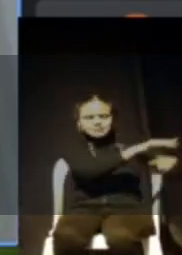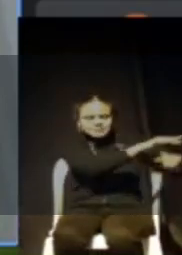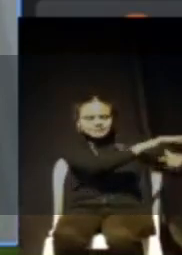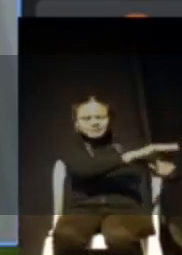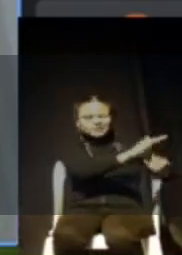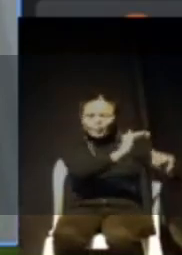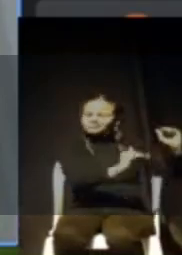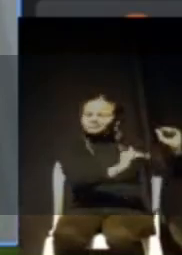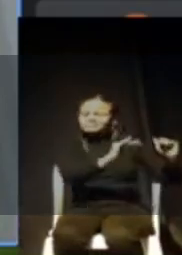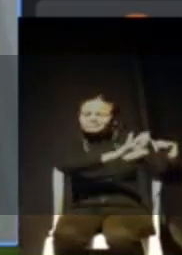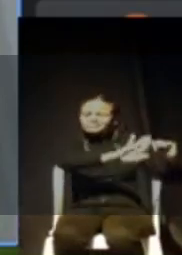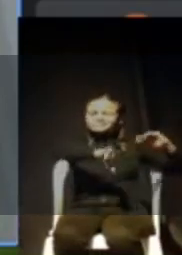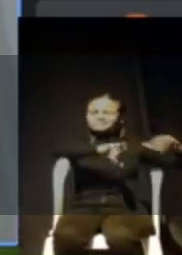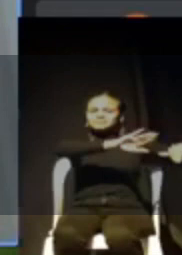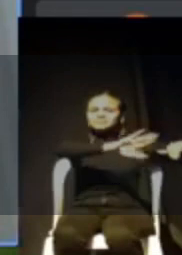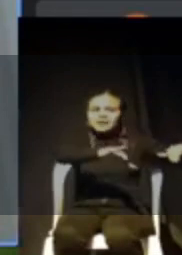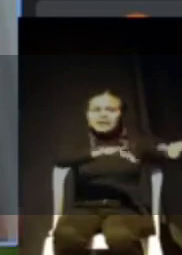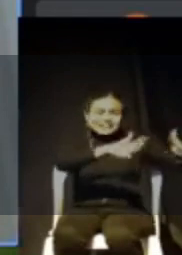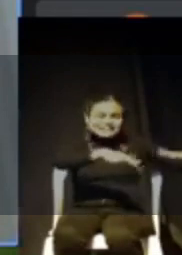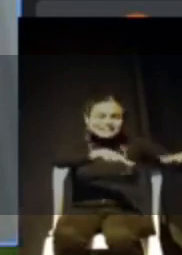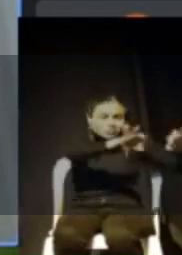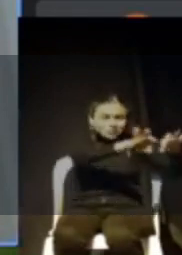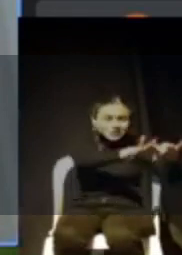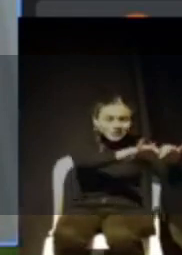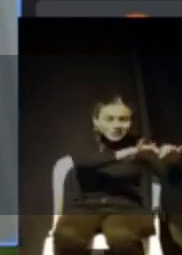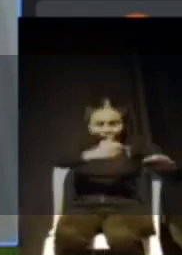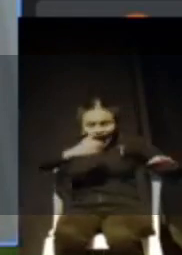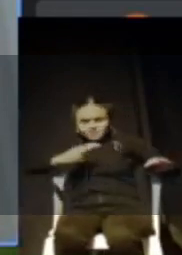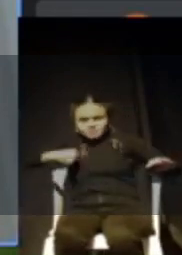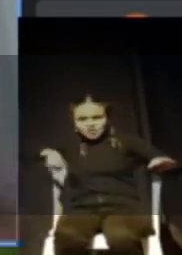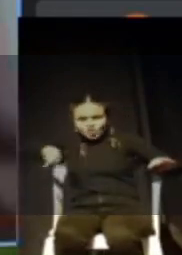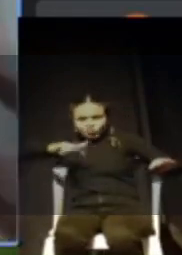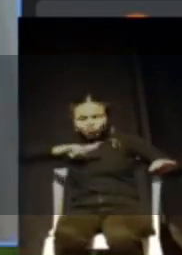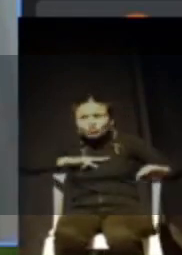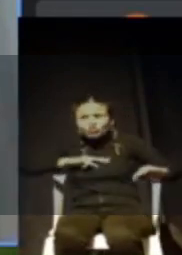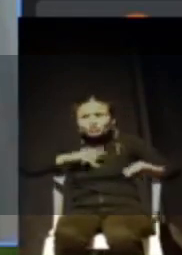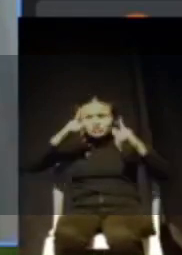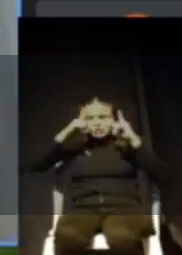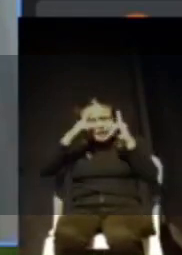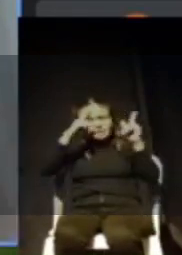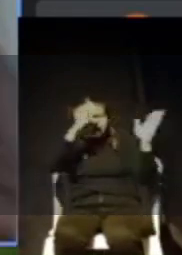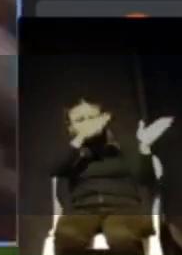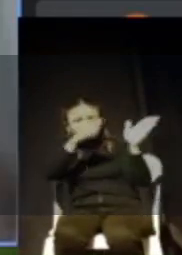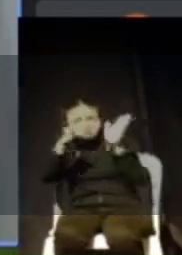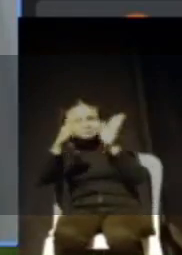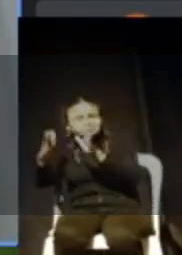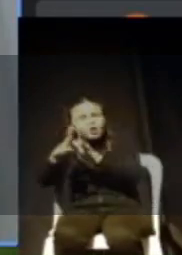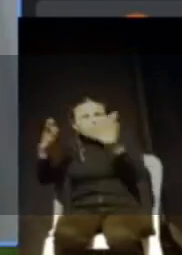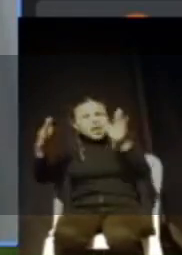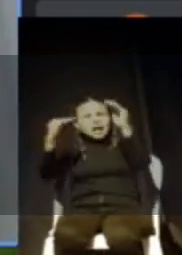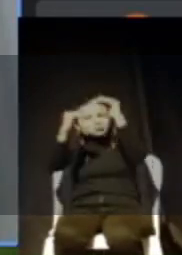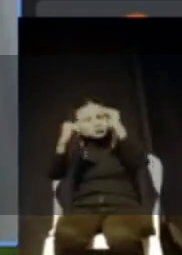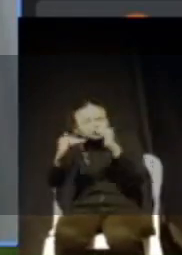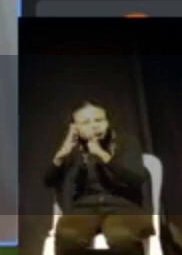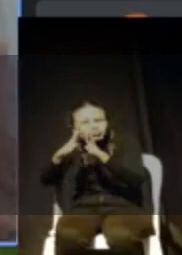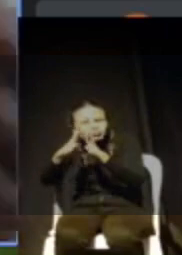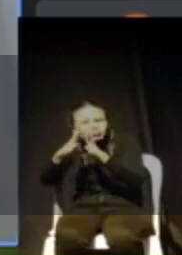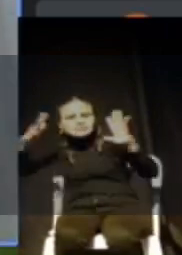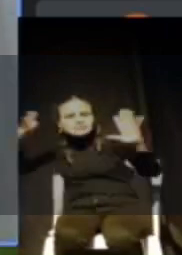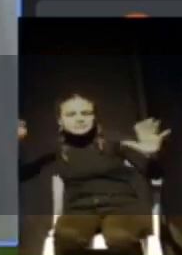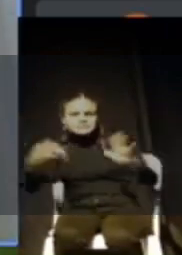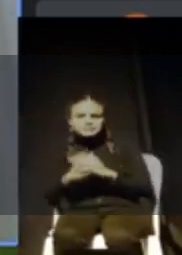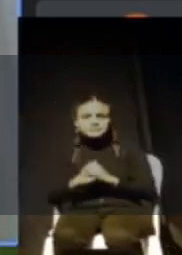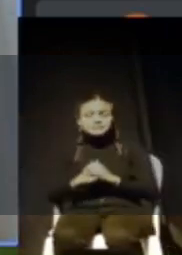esta macroestructura. Es decir, las prácticas de discriminación cotidiana, los prejuicios raciales,